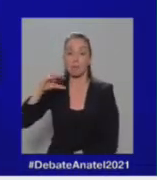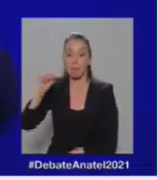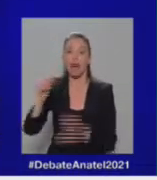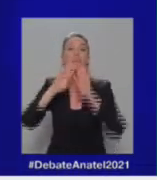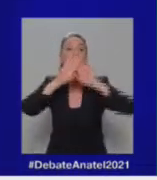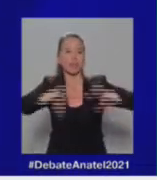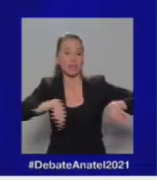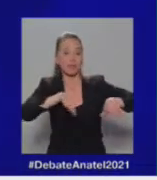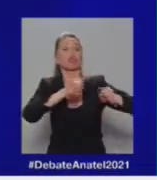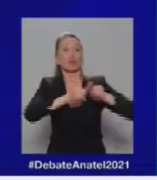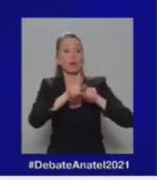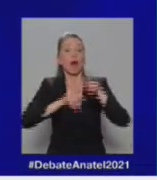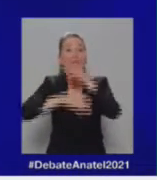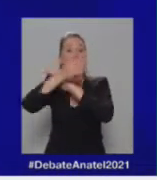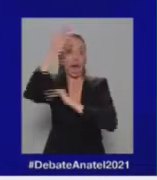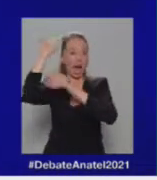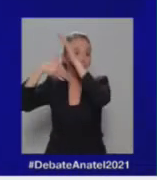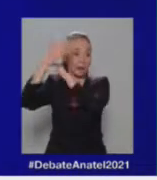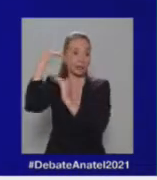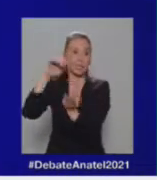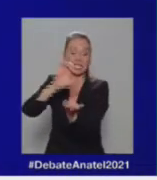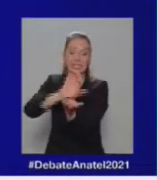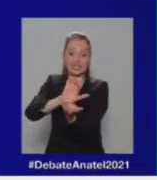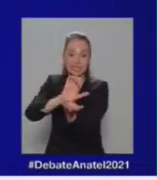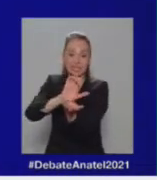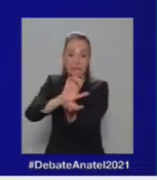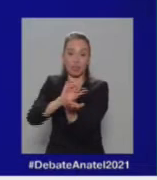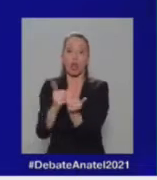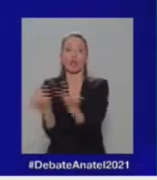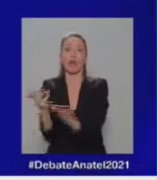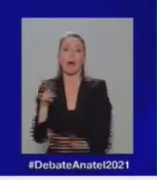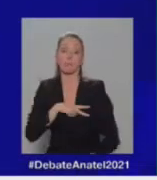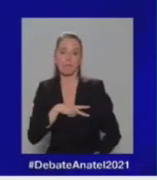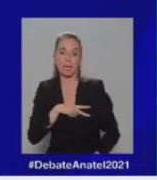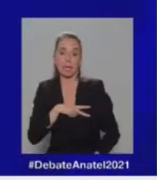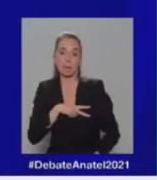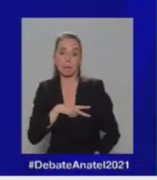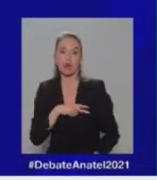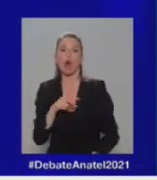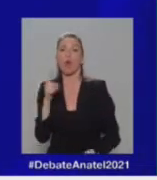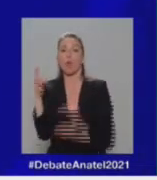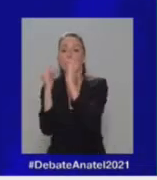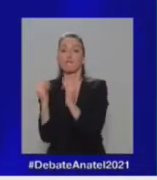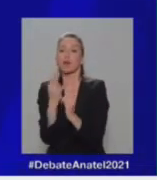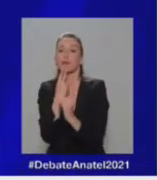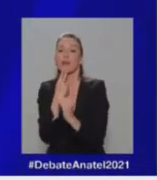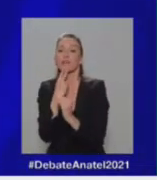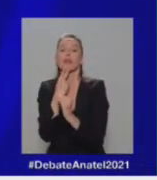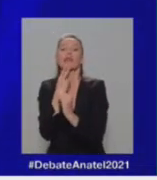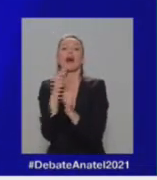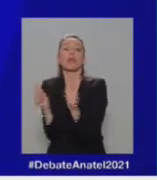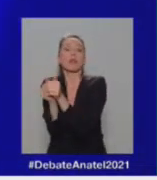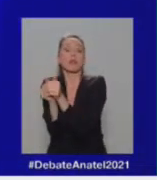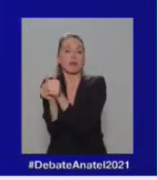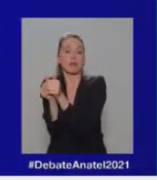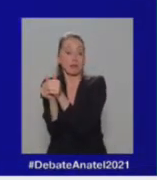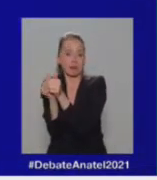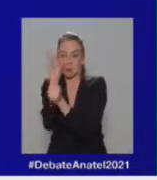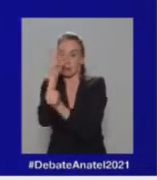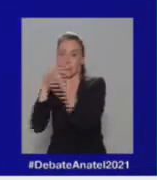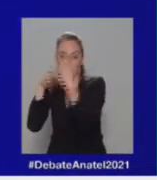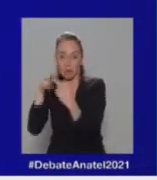parte del proceso cívico de este domingo 21 de noviembre. Hoy la pregunta es si luego del debate lo convence alguna